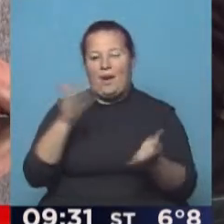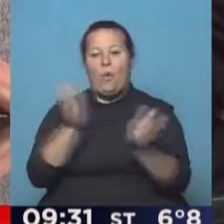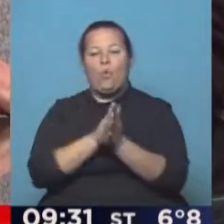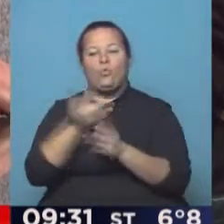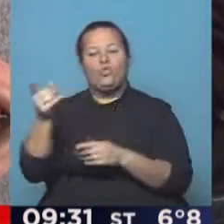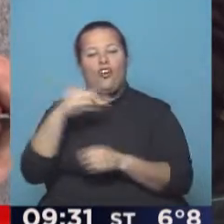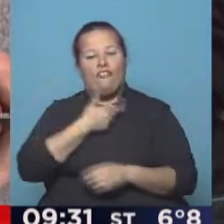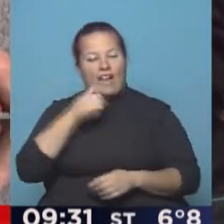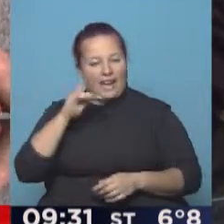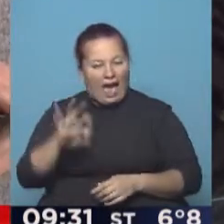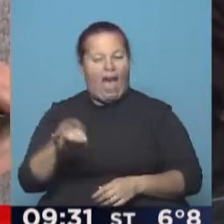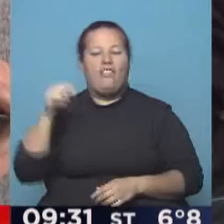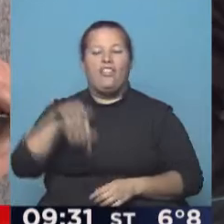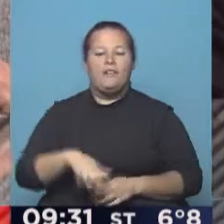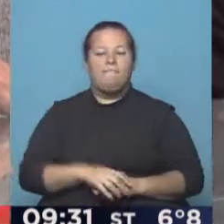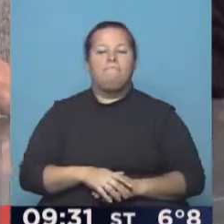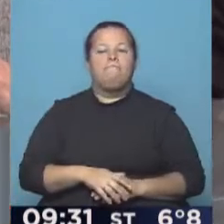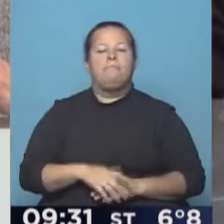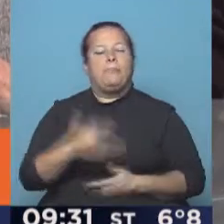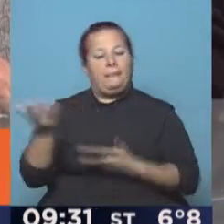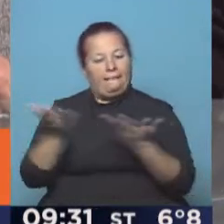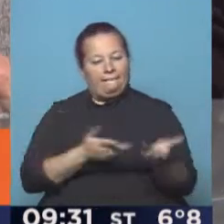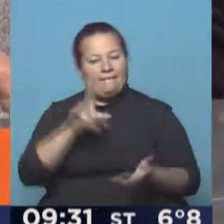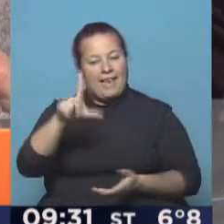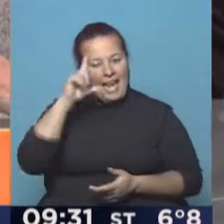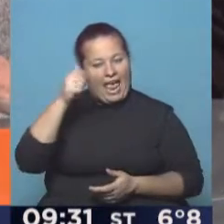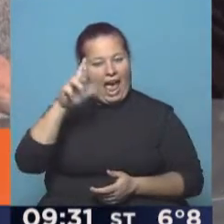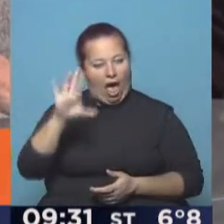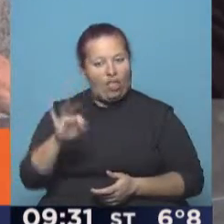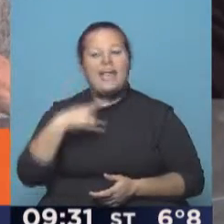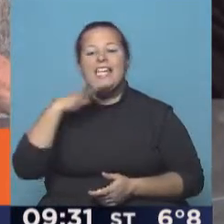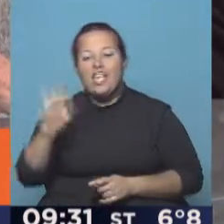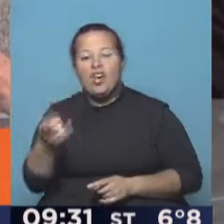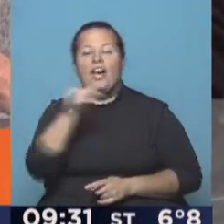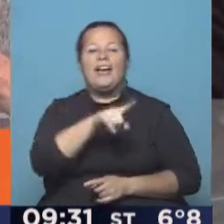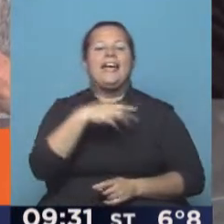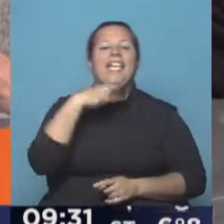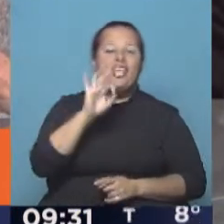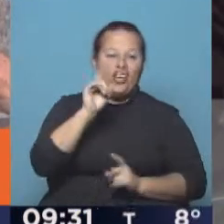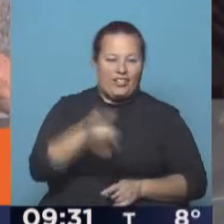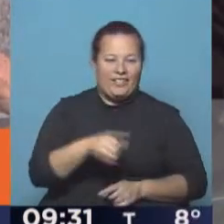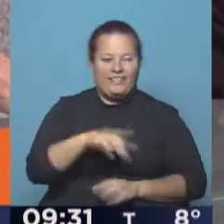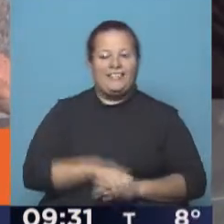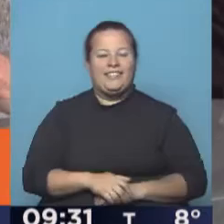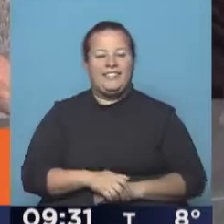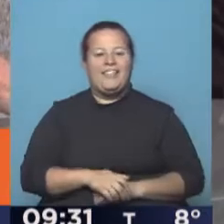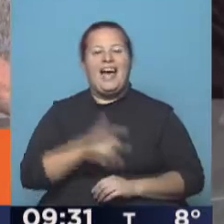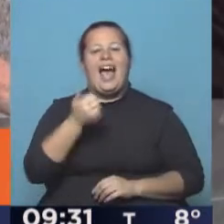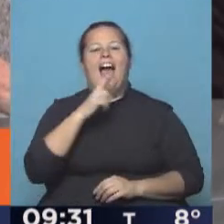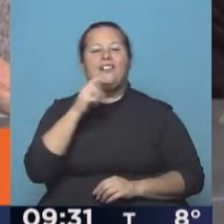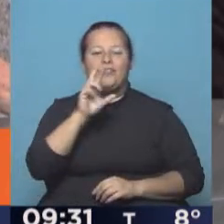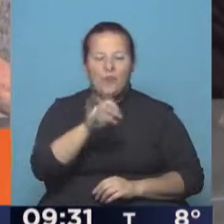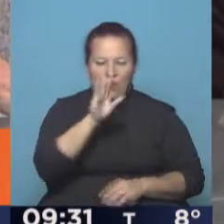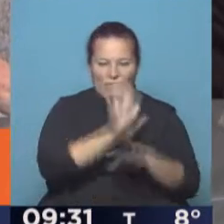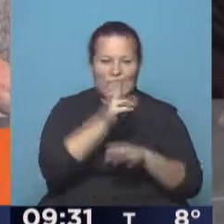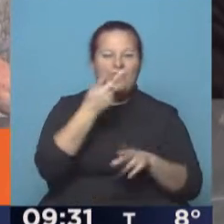Fernando Fraquelli. Aquí vamos a darles la bienvenida a Leandro Ilia, el hijo, y Leandro Ilia, hijo. Leandro Arturo Ilia. Leandro Arturo, le